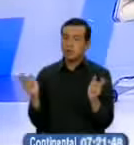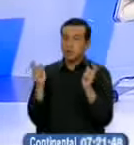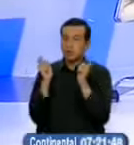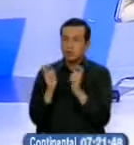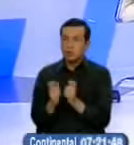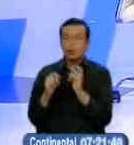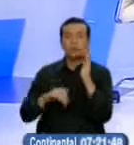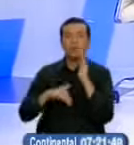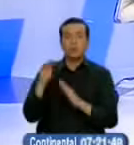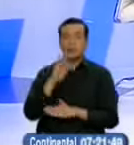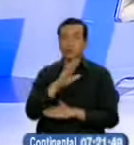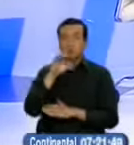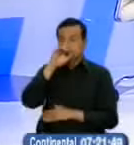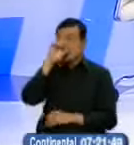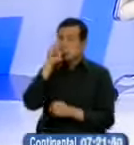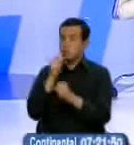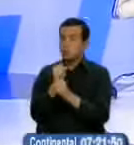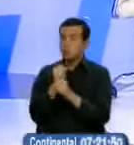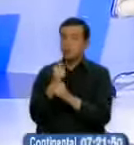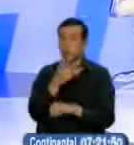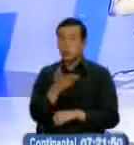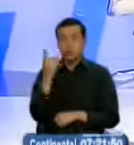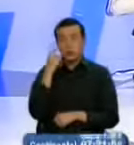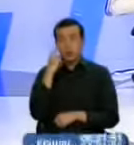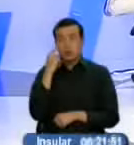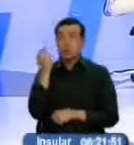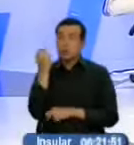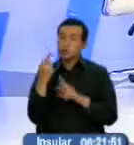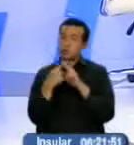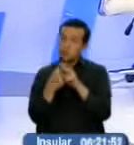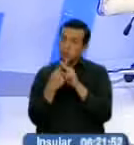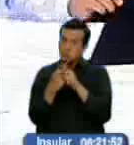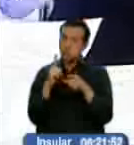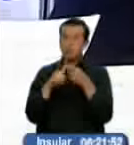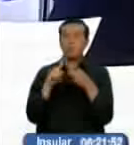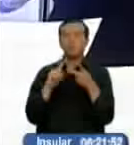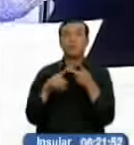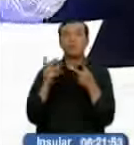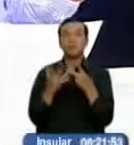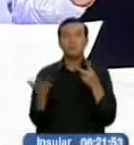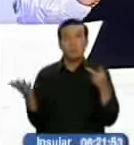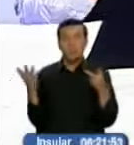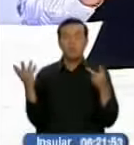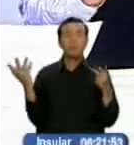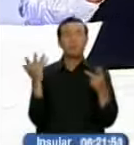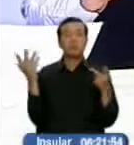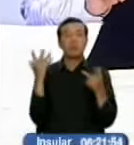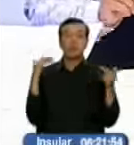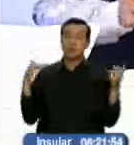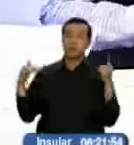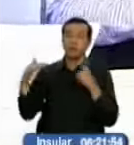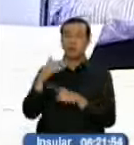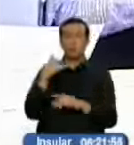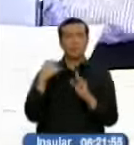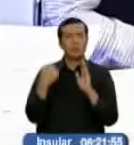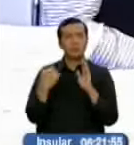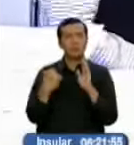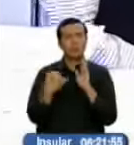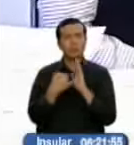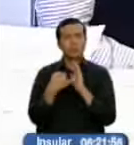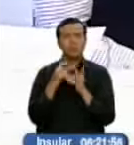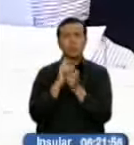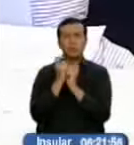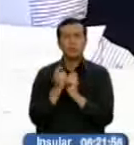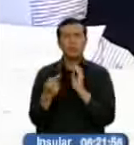que son los que más empleo generan. Para eso hay que establecer líneas de crédito. Para eso hay que establecer un ambiente tributario. Mira, ¿cuántas veces han cambiado